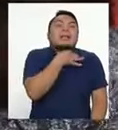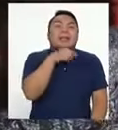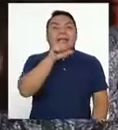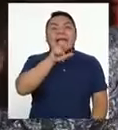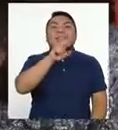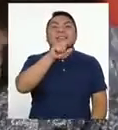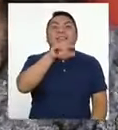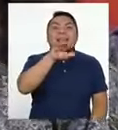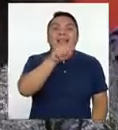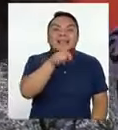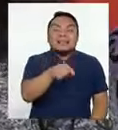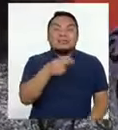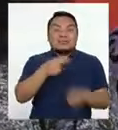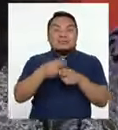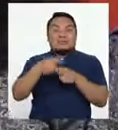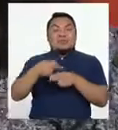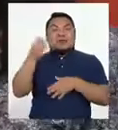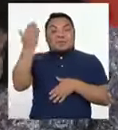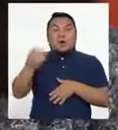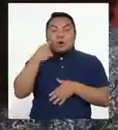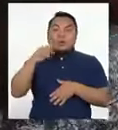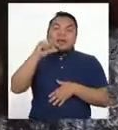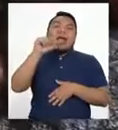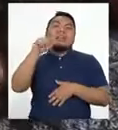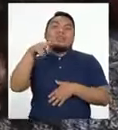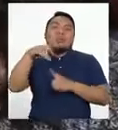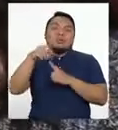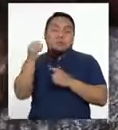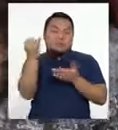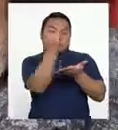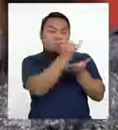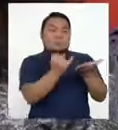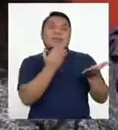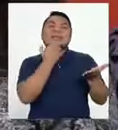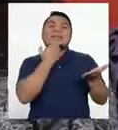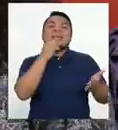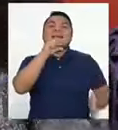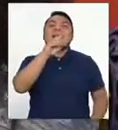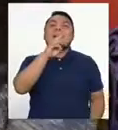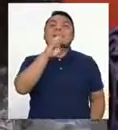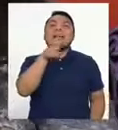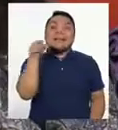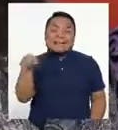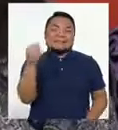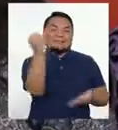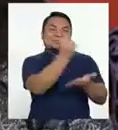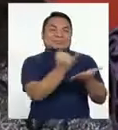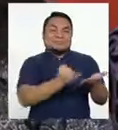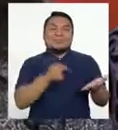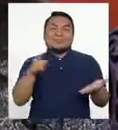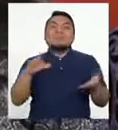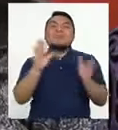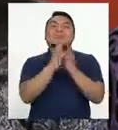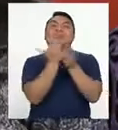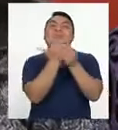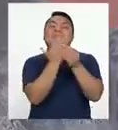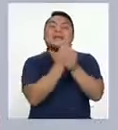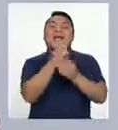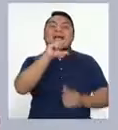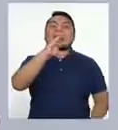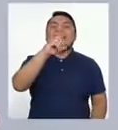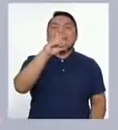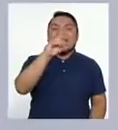Está adaptado por Antonio Rubio y las ilustraciones son de Gabriel Pacheco, del editorial